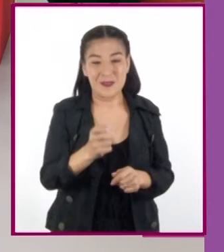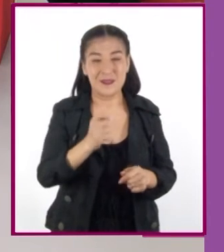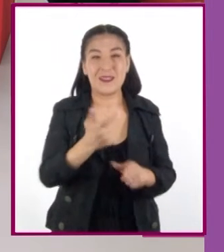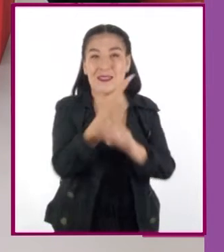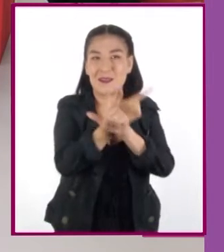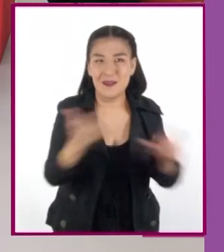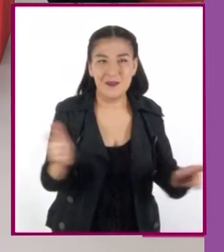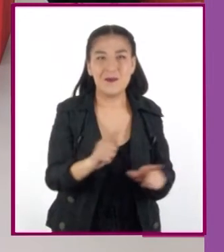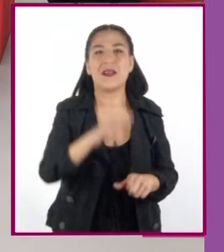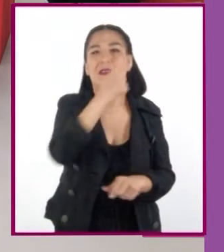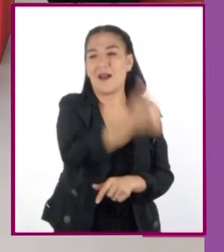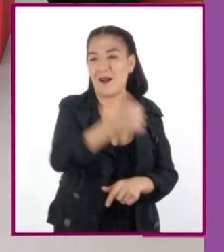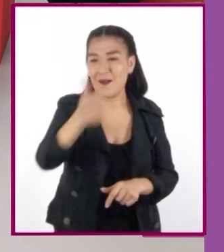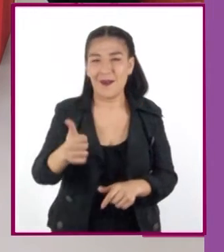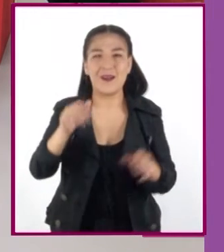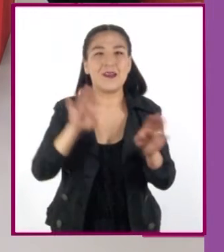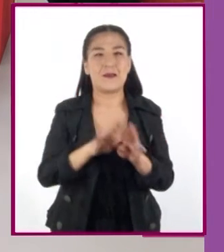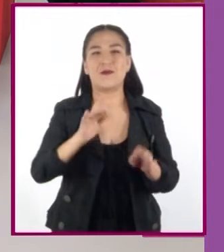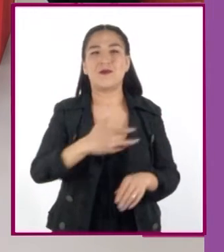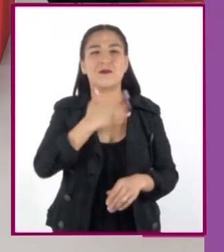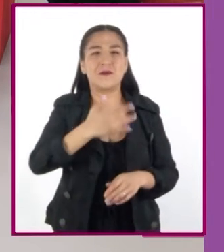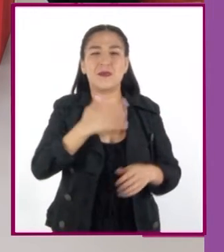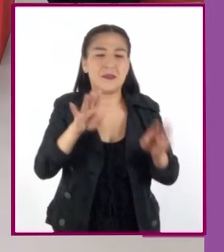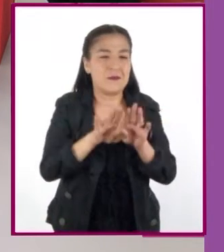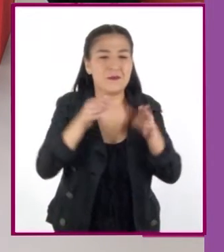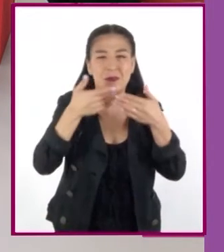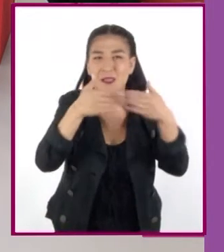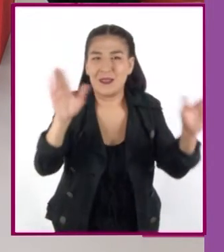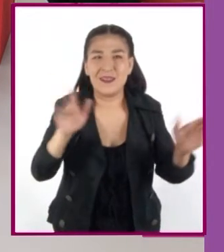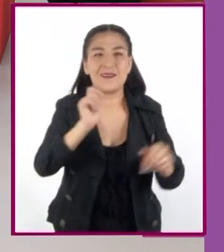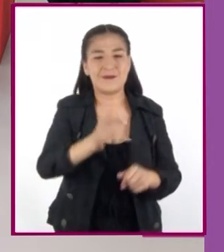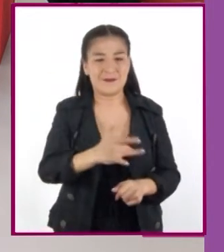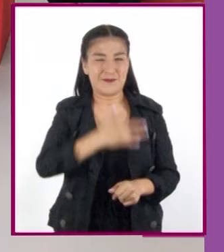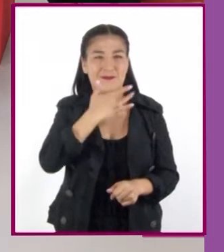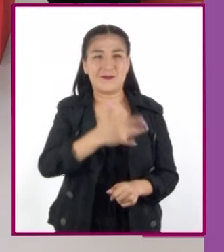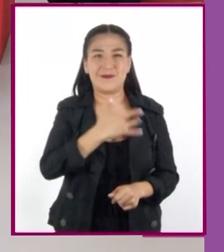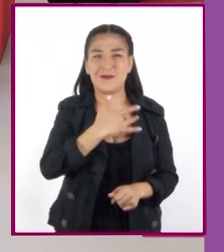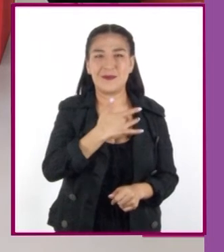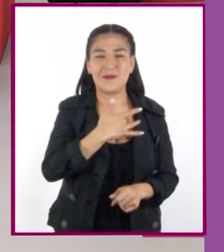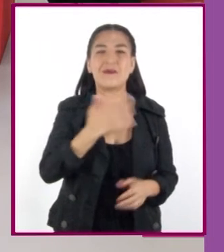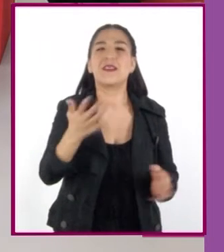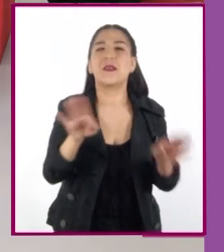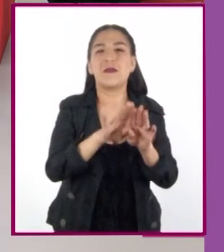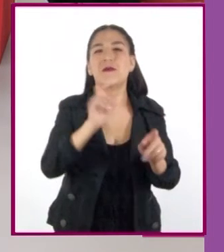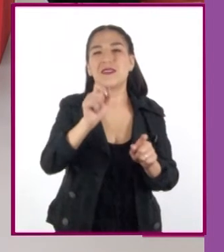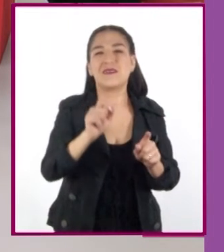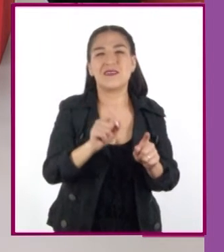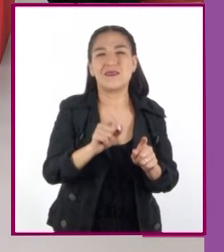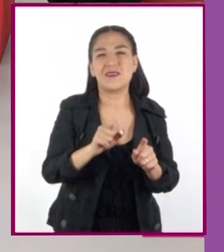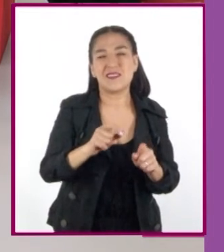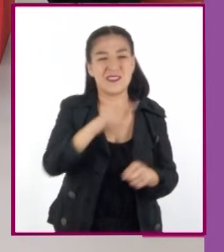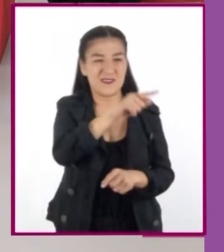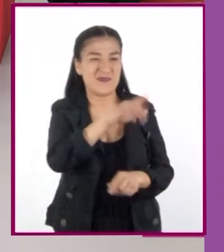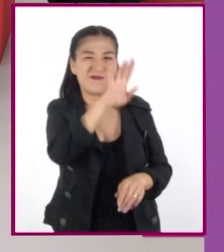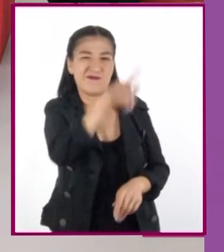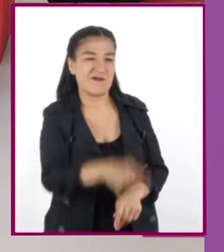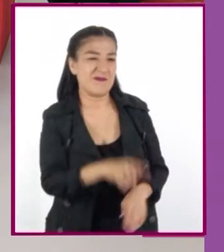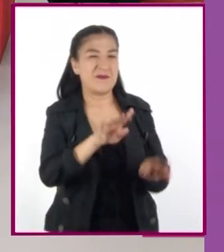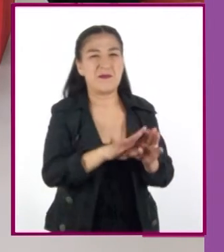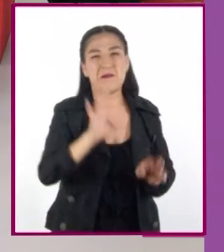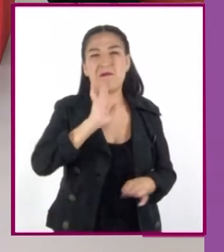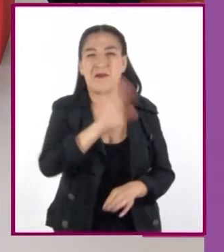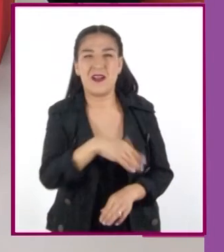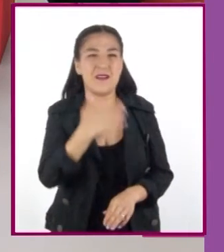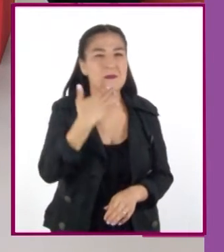ser diferentes o abrirse a la expresión de los sentimientos, lejos de estereotipos como parte de